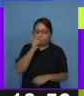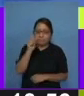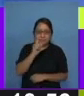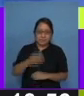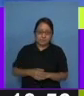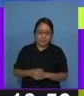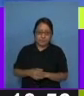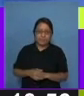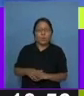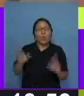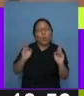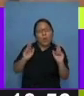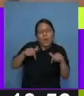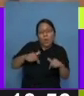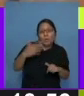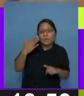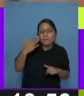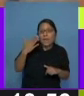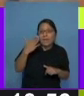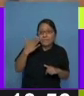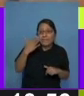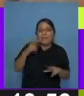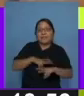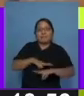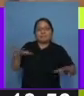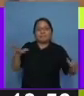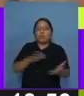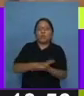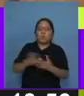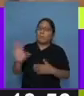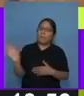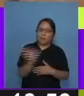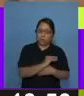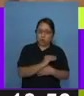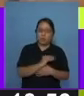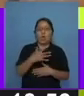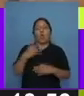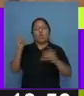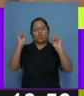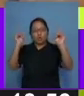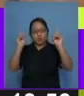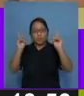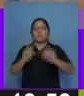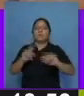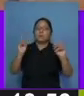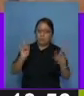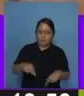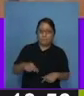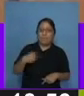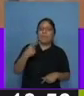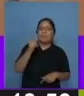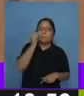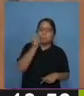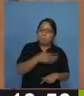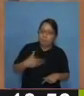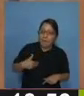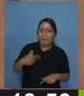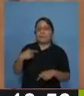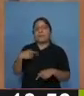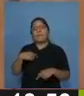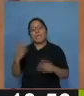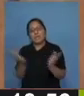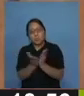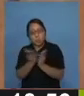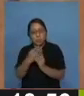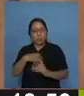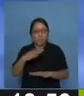hoy novedades importantes, positivas para todos, ¿no? Tanto para los docentes como para los padres y los alumnos. Para